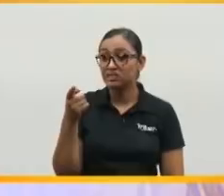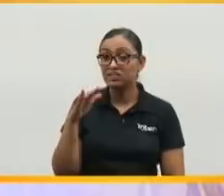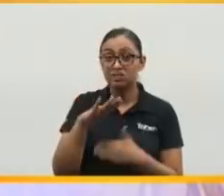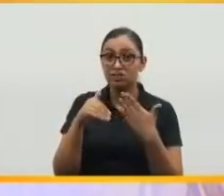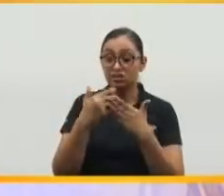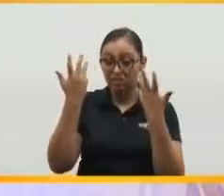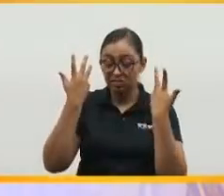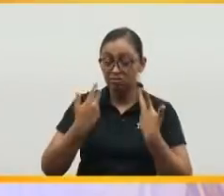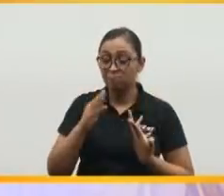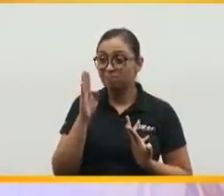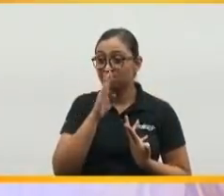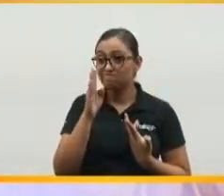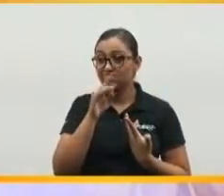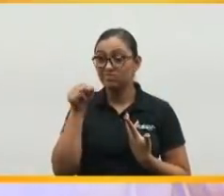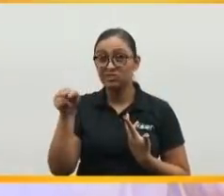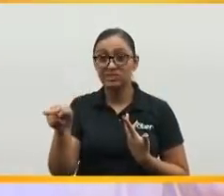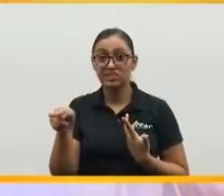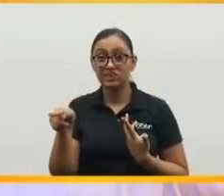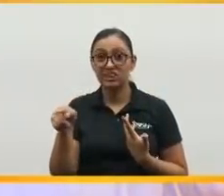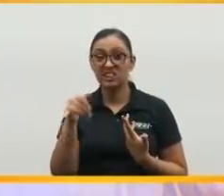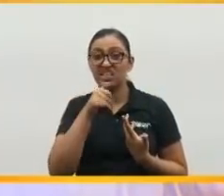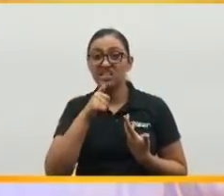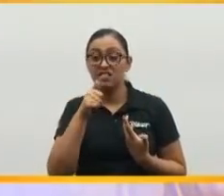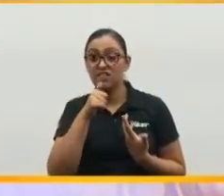Una vez más víctima del vicio